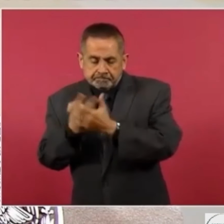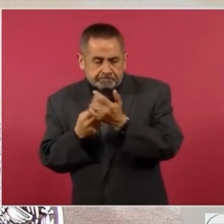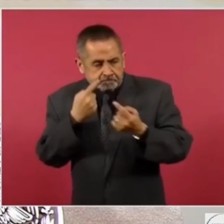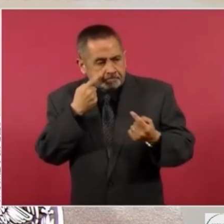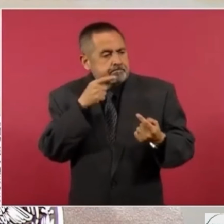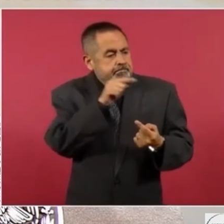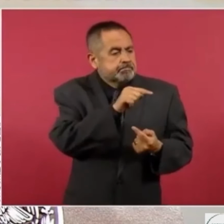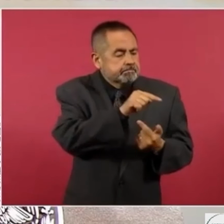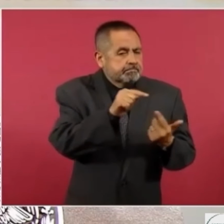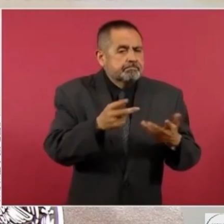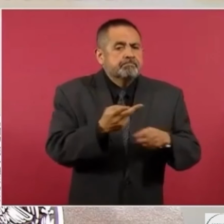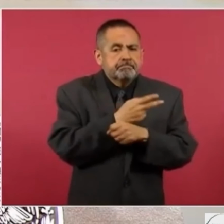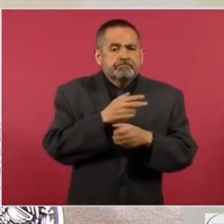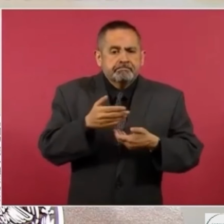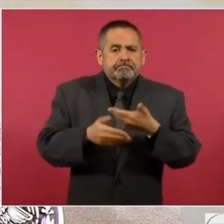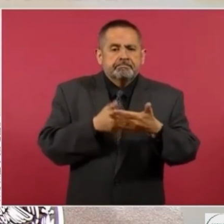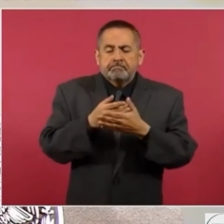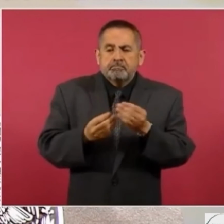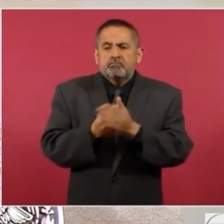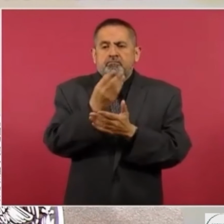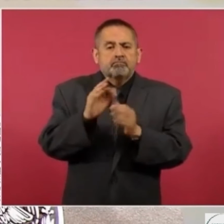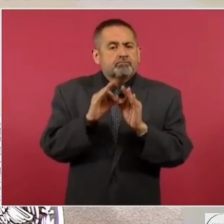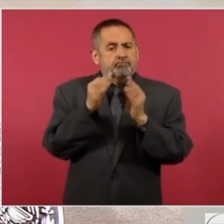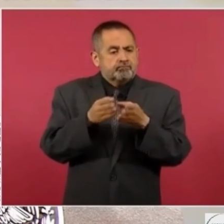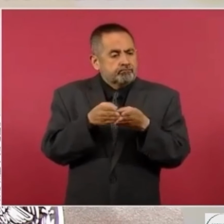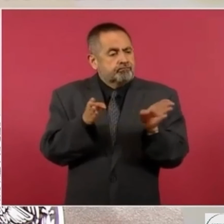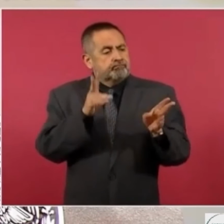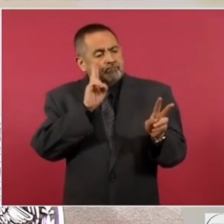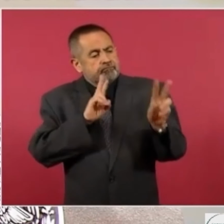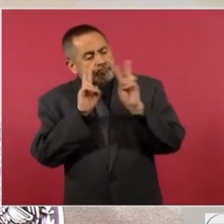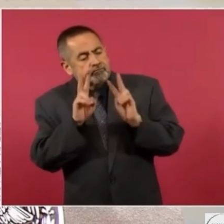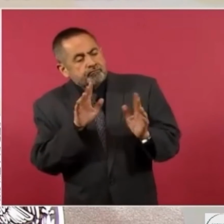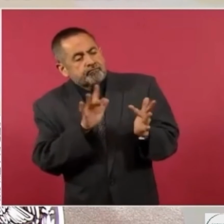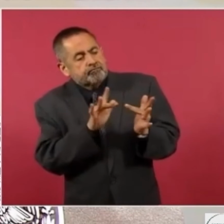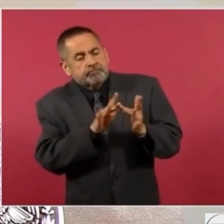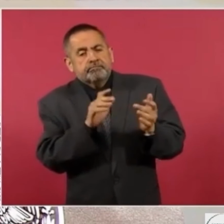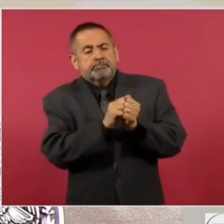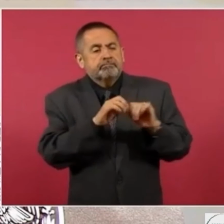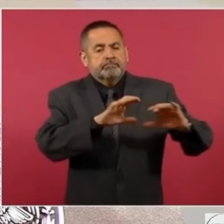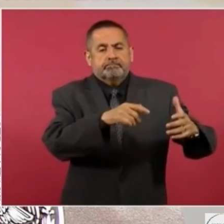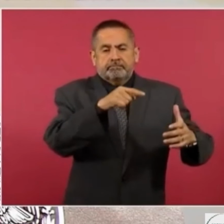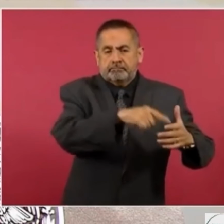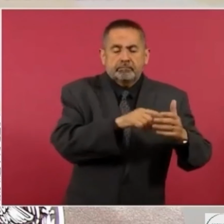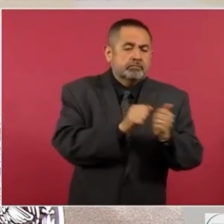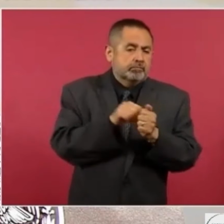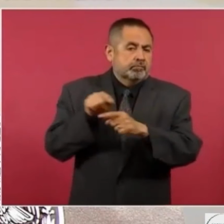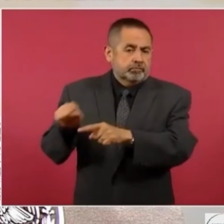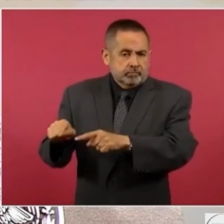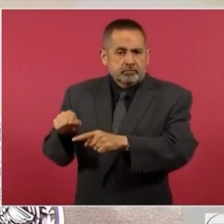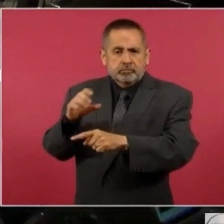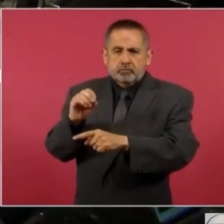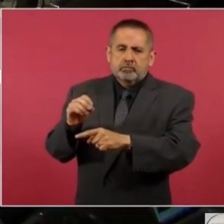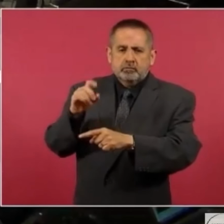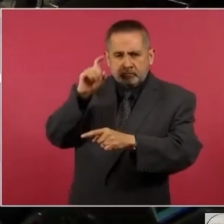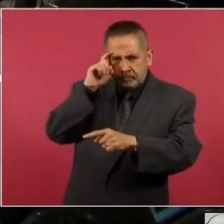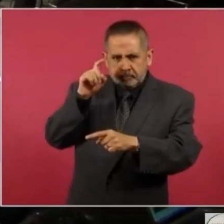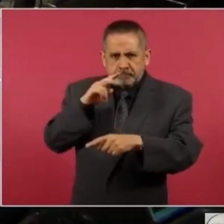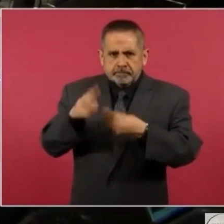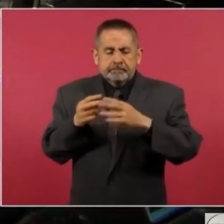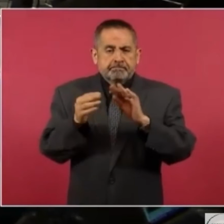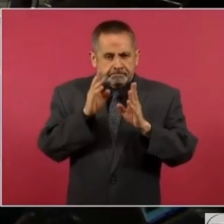habido caminos nuevos que en su momento tal vez él o el doctor Cortés lo pueden señalar. Por